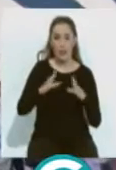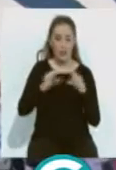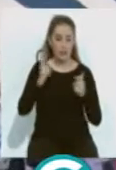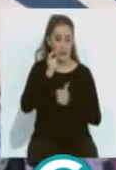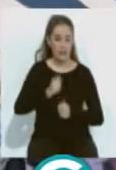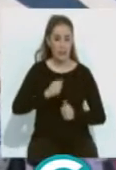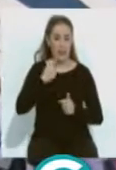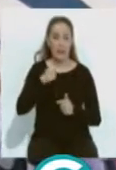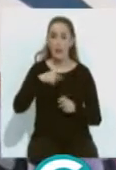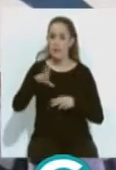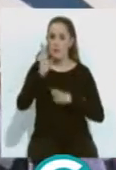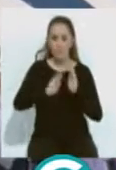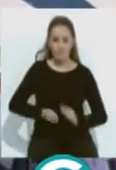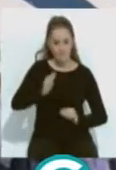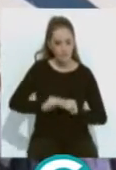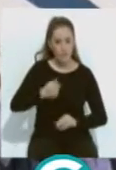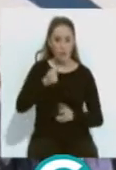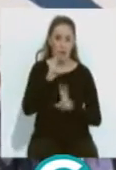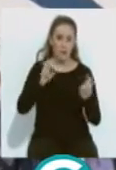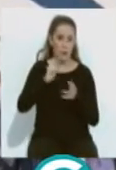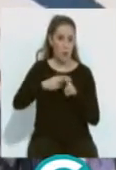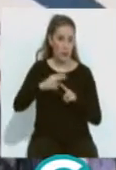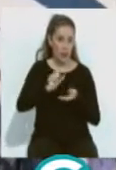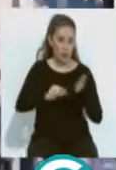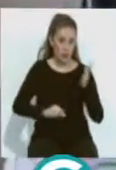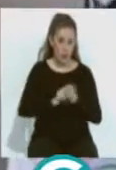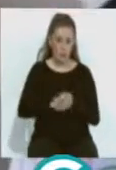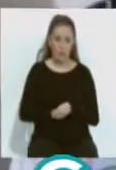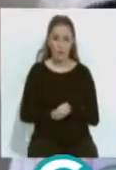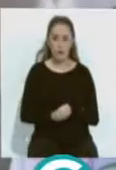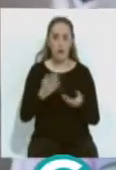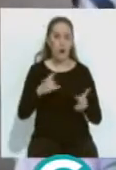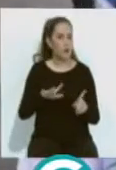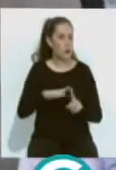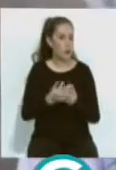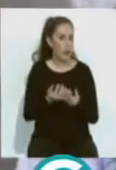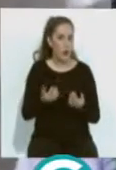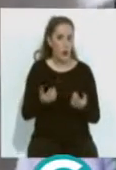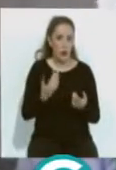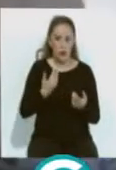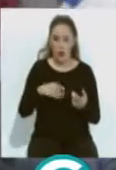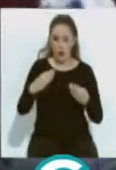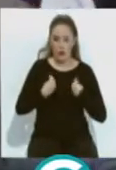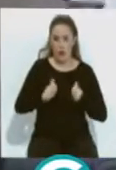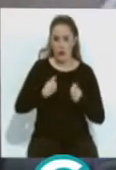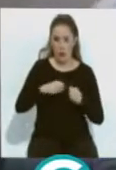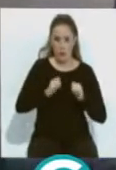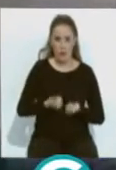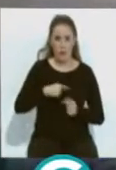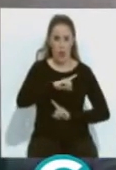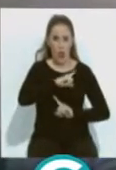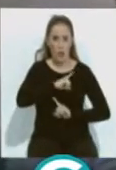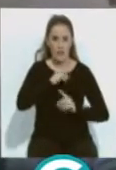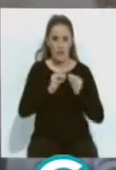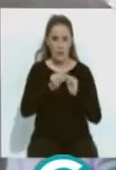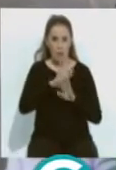no rectifique su política de contratación. Es una situación que llevamos padeciendo desde primeros de noviembre de una